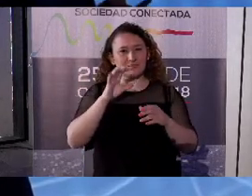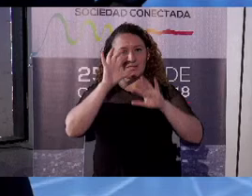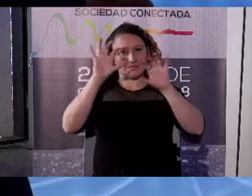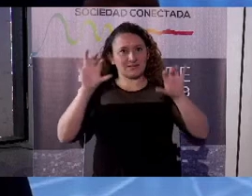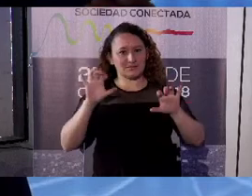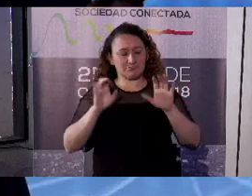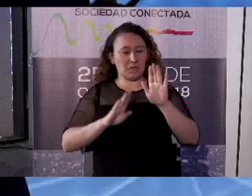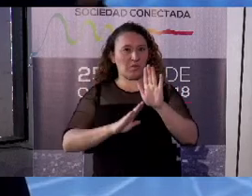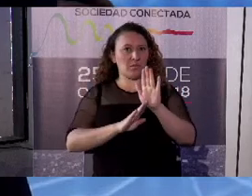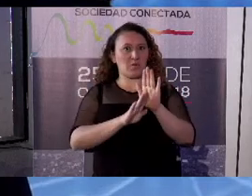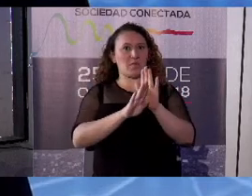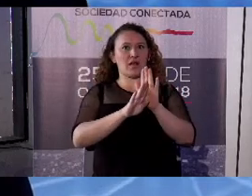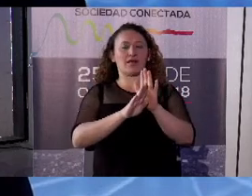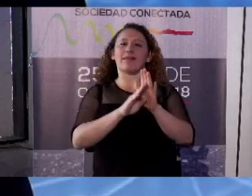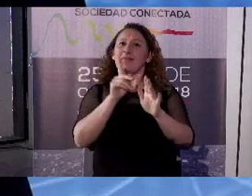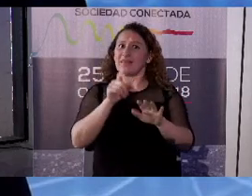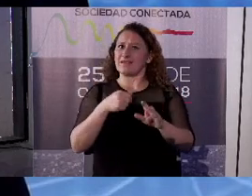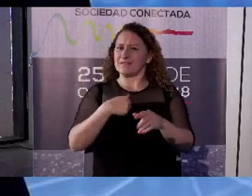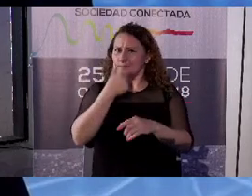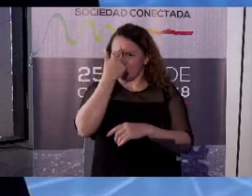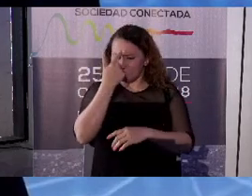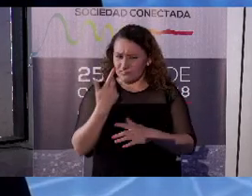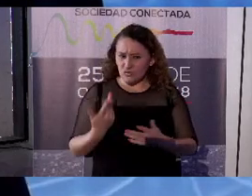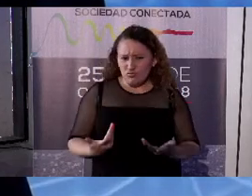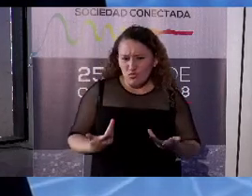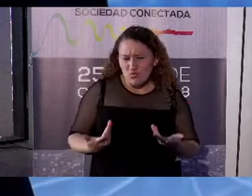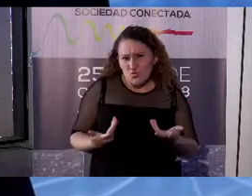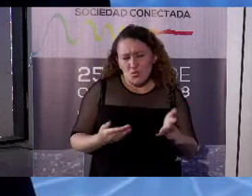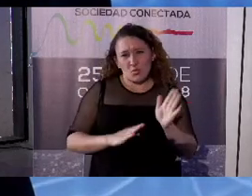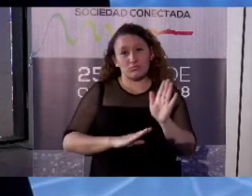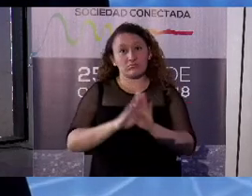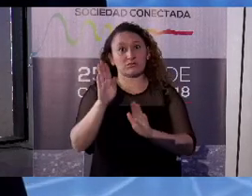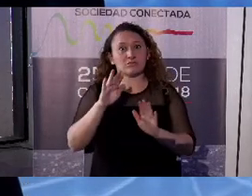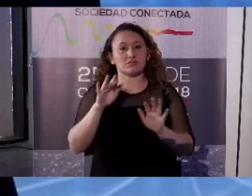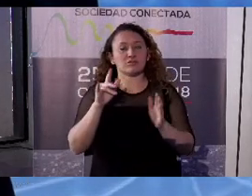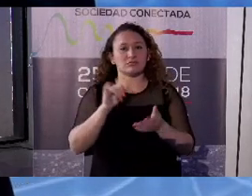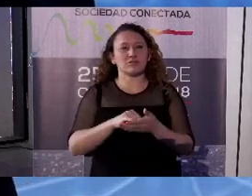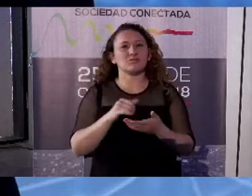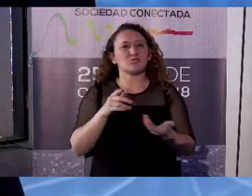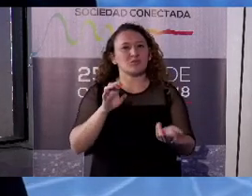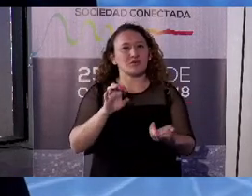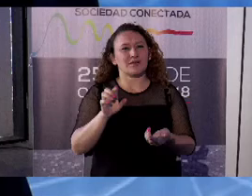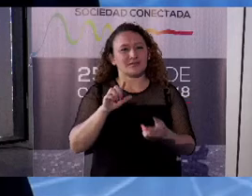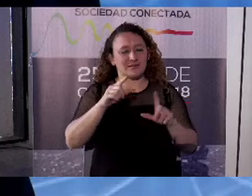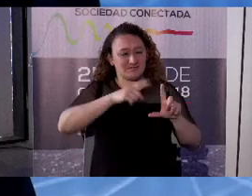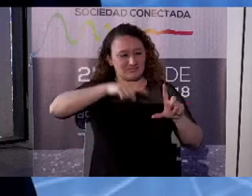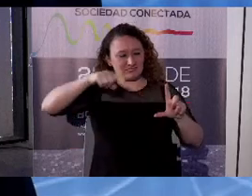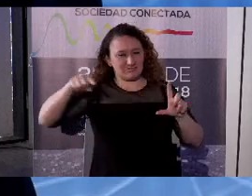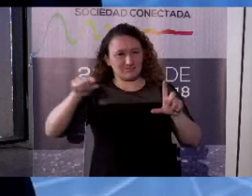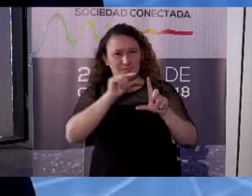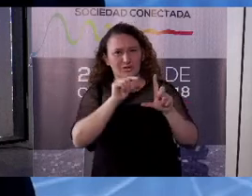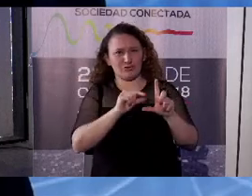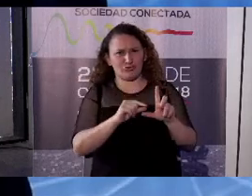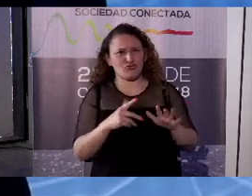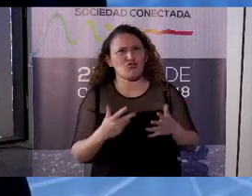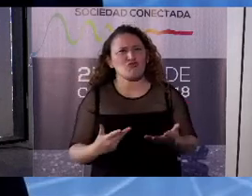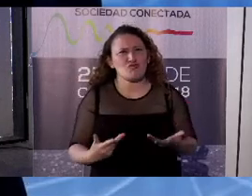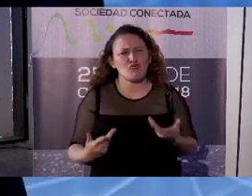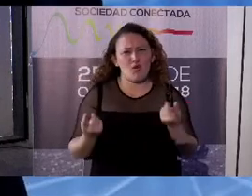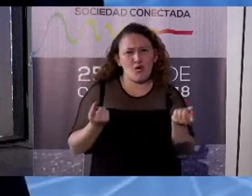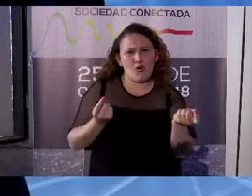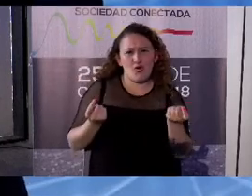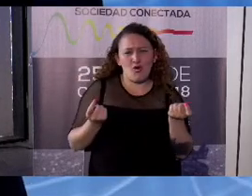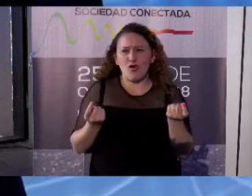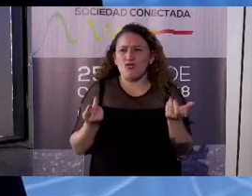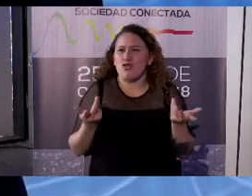estamos tenemos que pensar en cómo va a ser este desarrollo de espectro Y de dónde vamos a sacar todo este espectro como